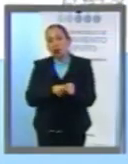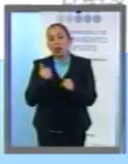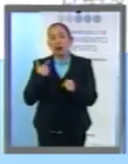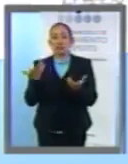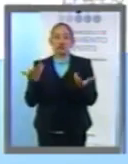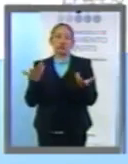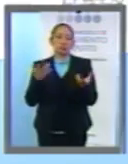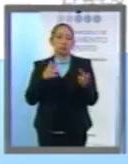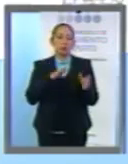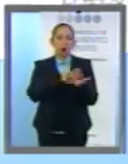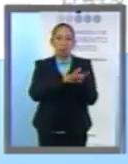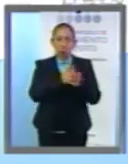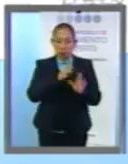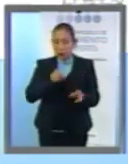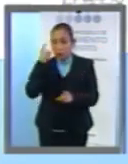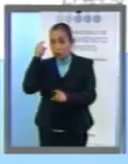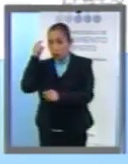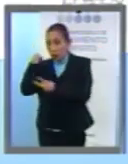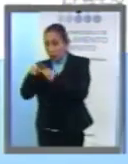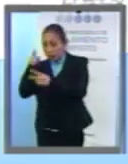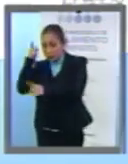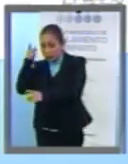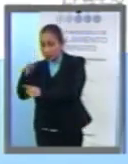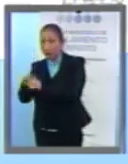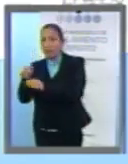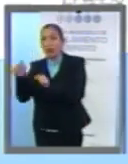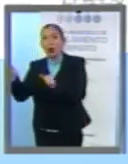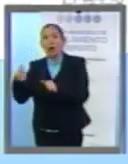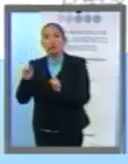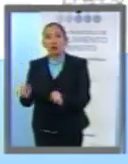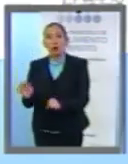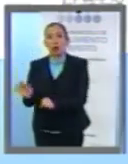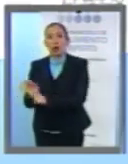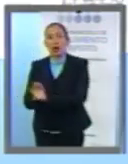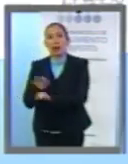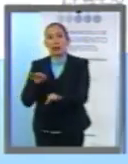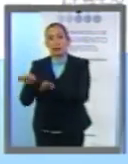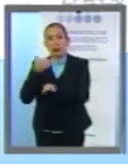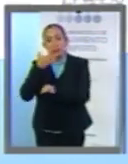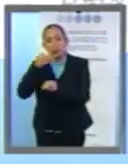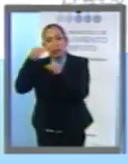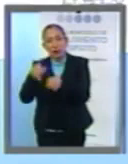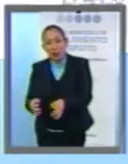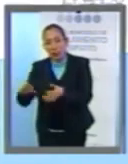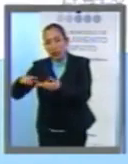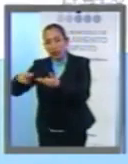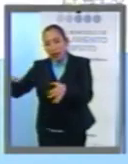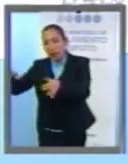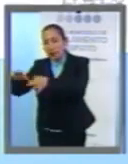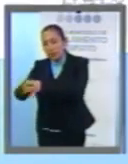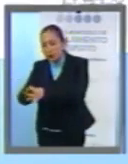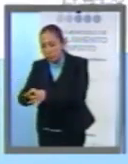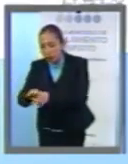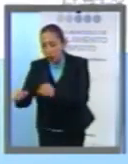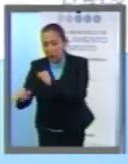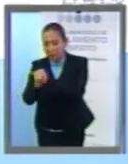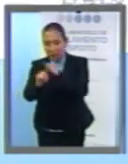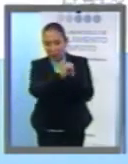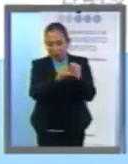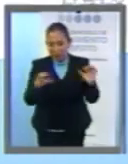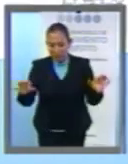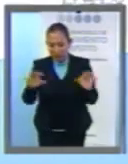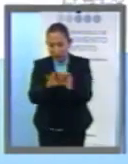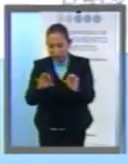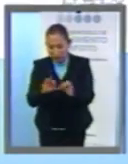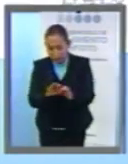anticorrupción. El segundo reto tiene que ver con garantizar la operación adecuada y vinculación con las plataformas electrónicas